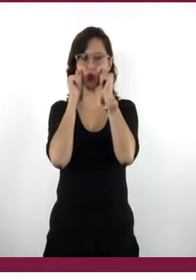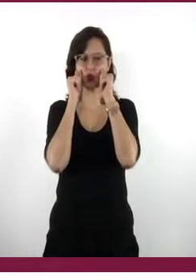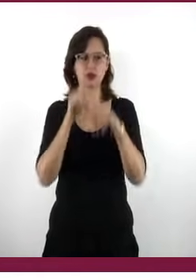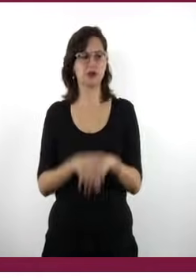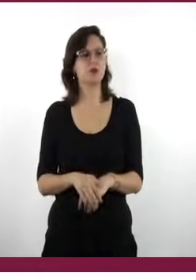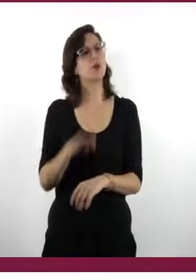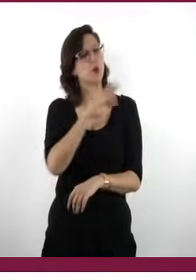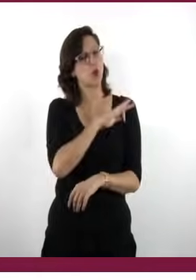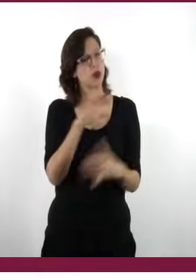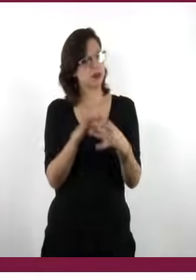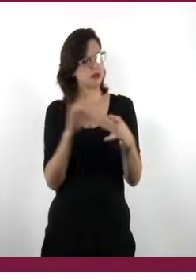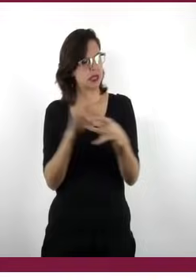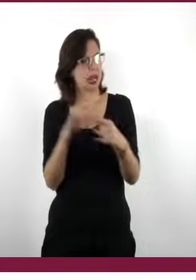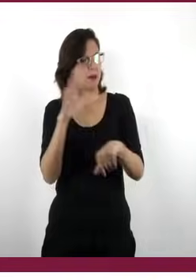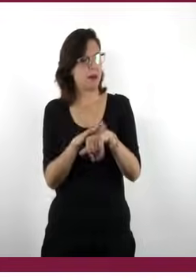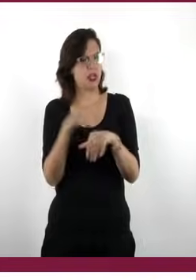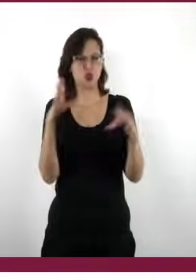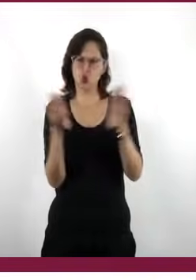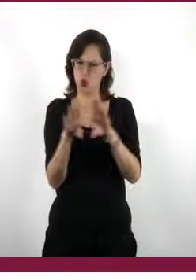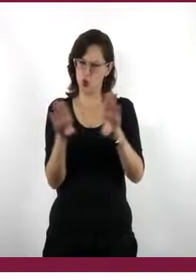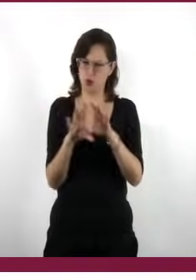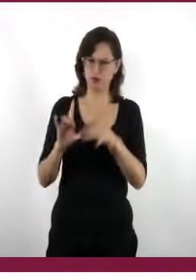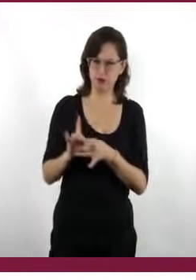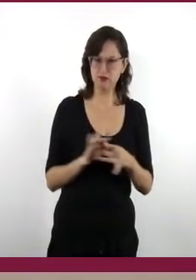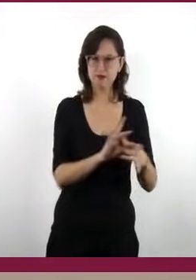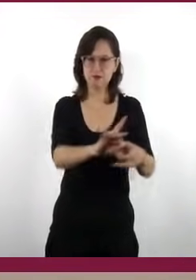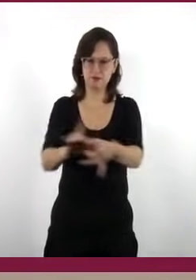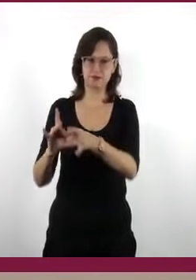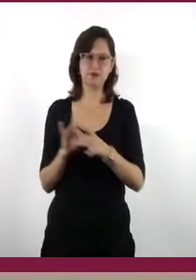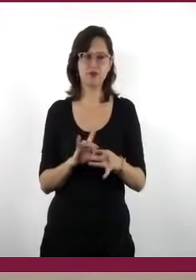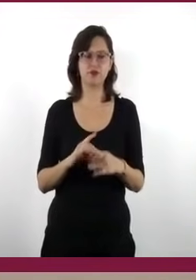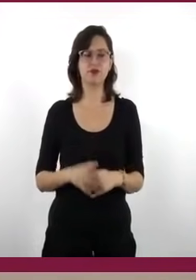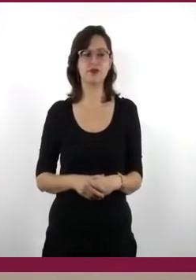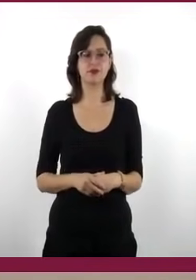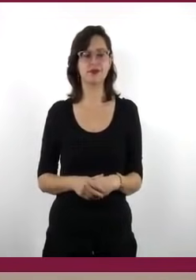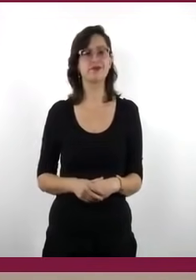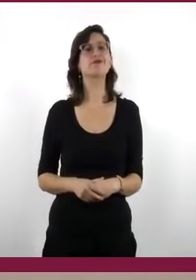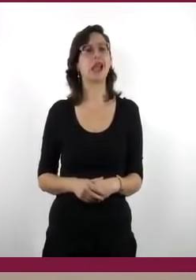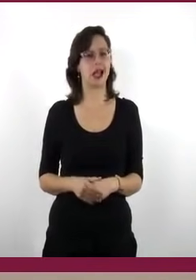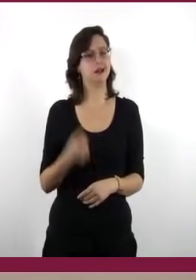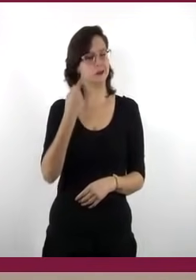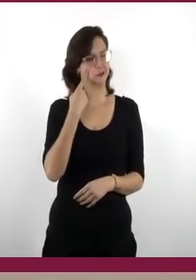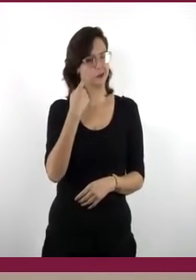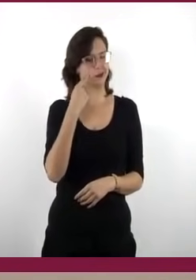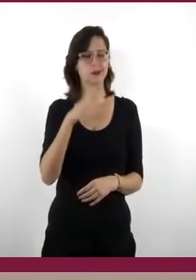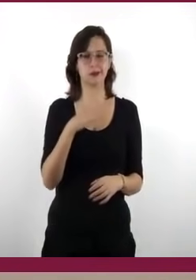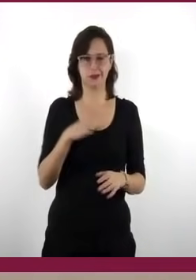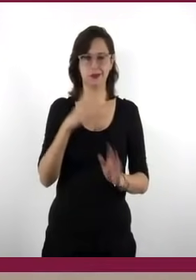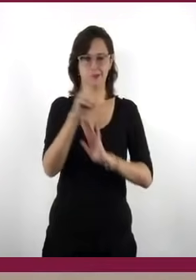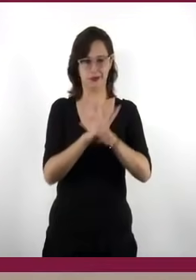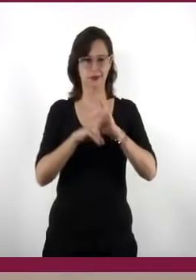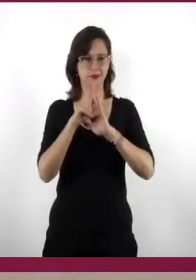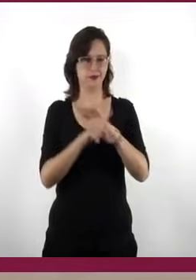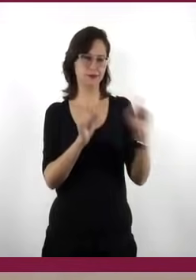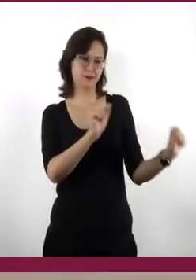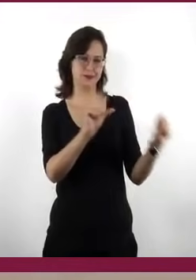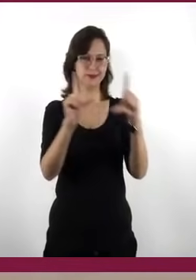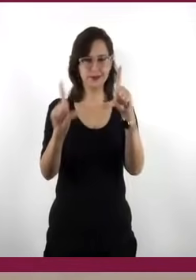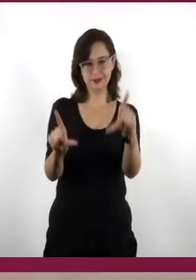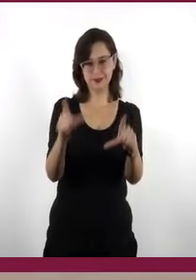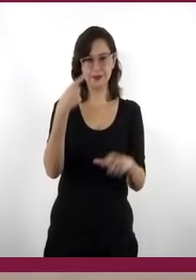explicarnos más acerca de dicho vínculo y su impacto? Aquí tengo una cápsula sobre el tema. Veámosla.